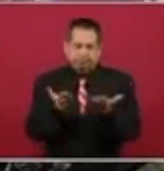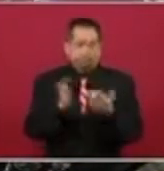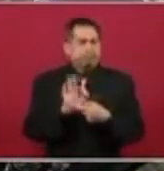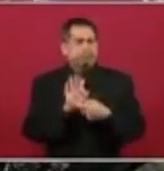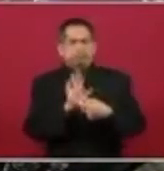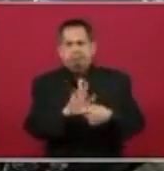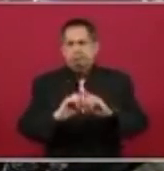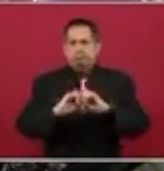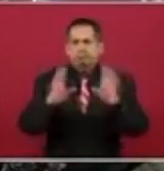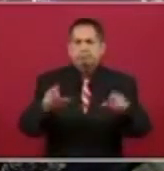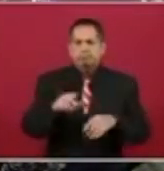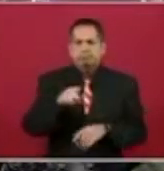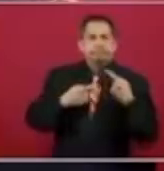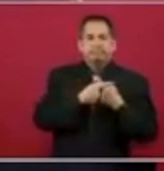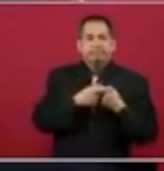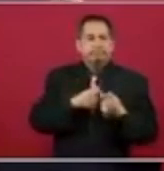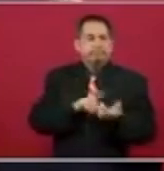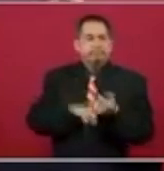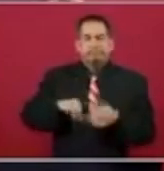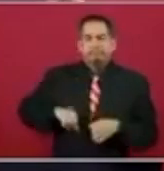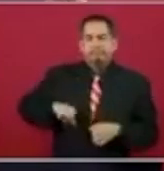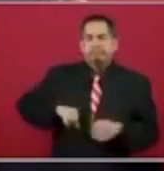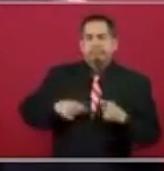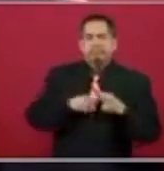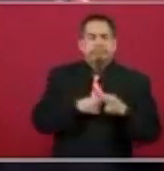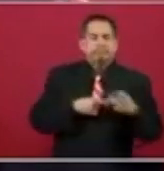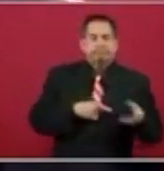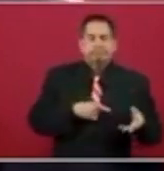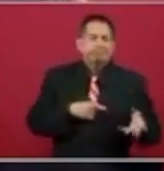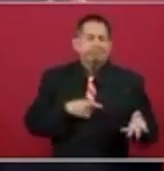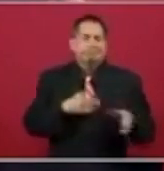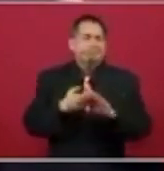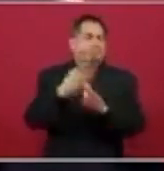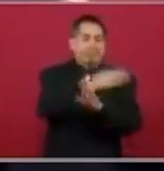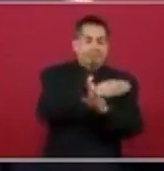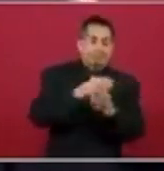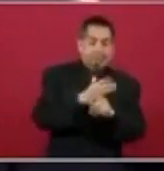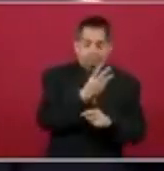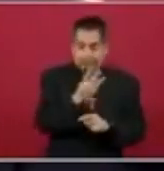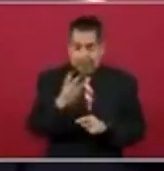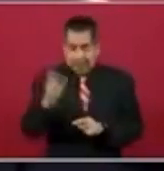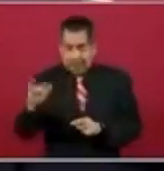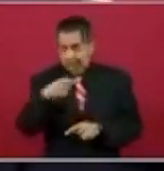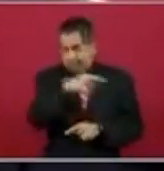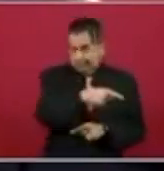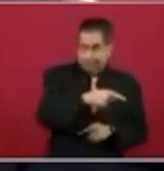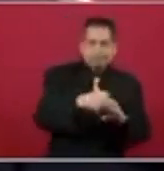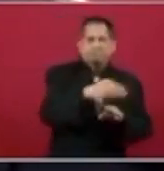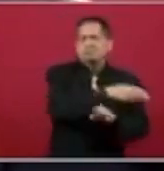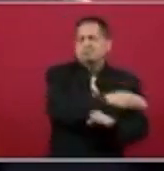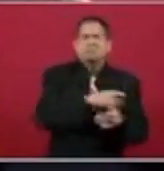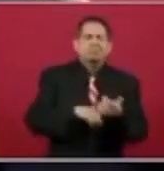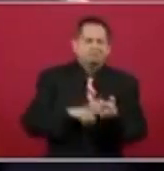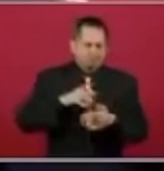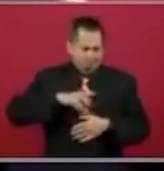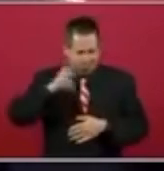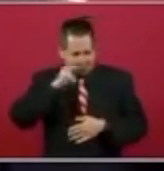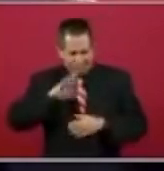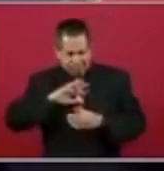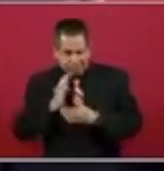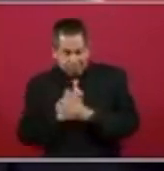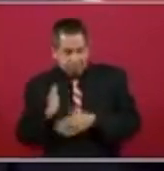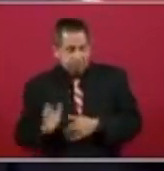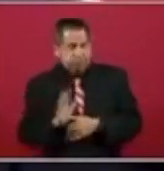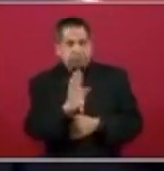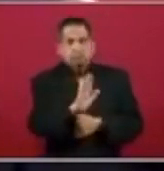expediente de Luz y Fuerza. Antes de que él criticara las ternas, yo puedo probar que